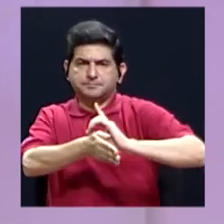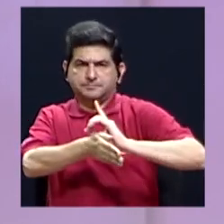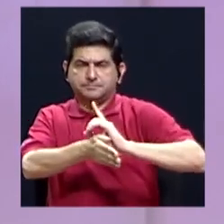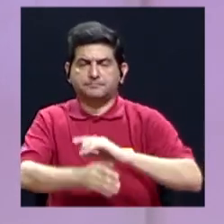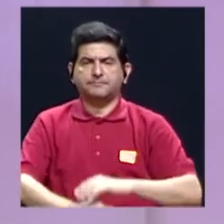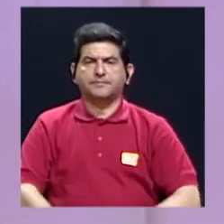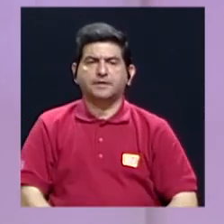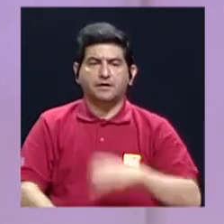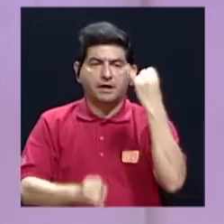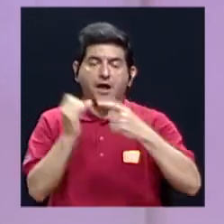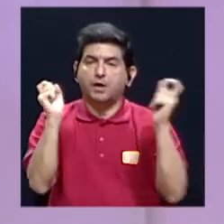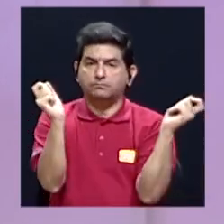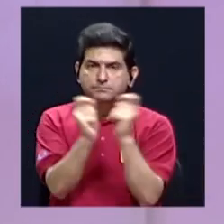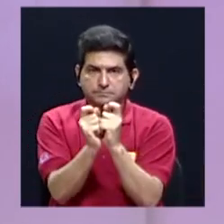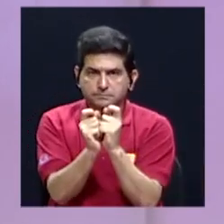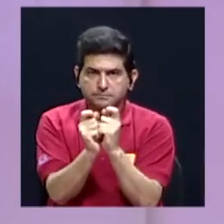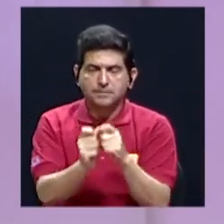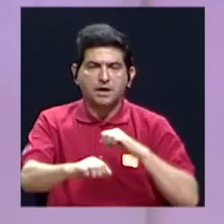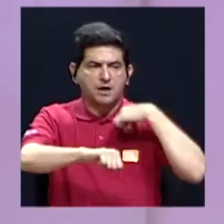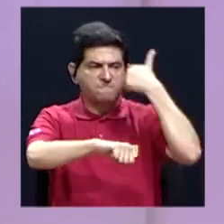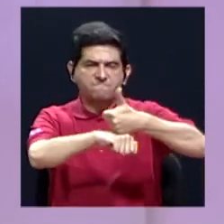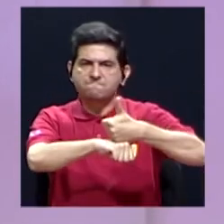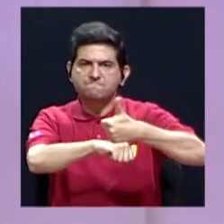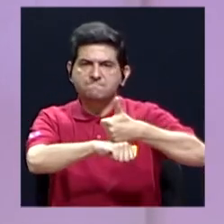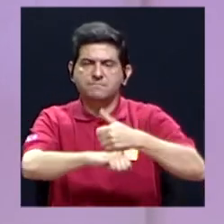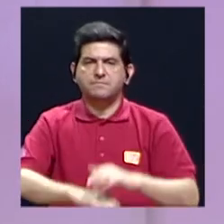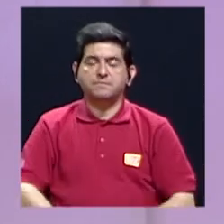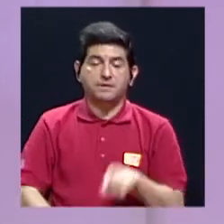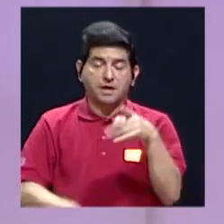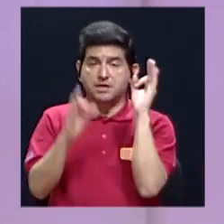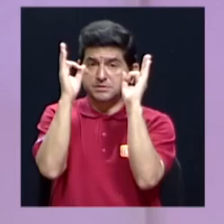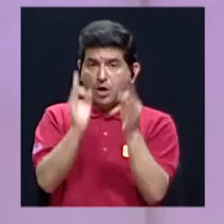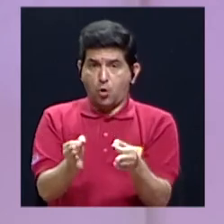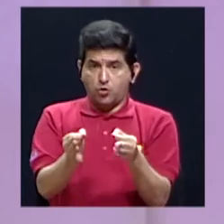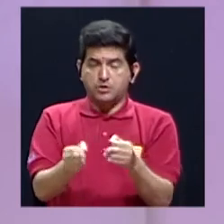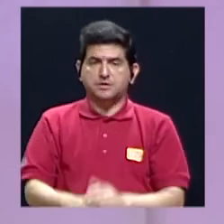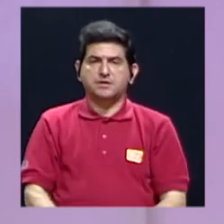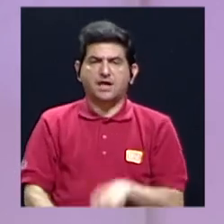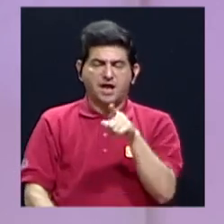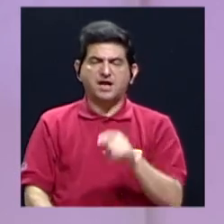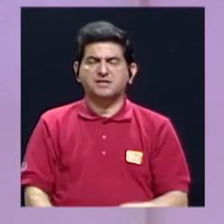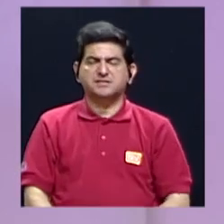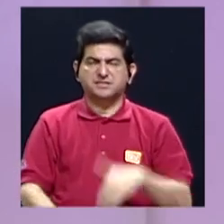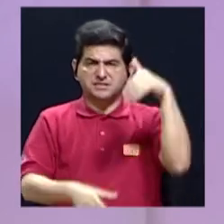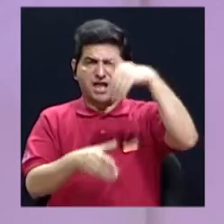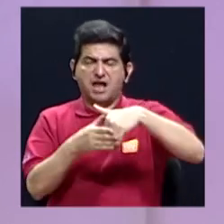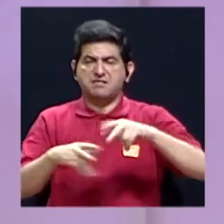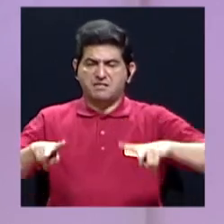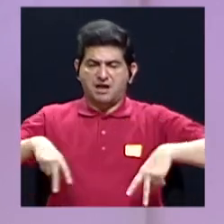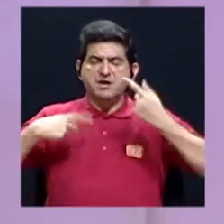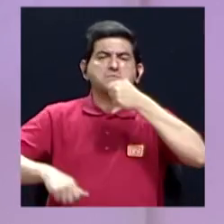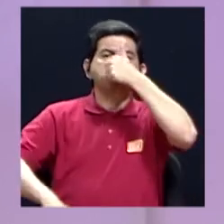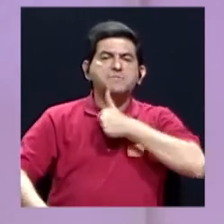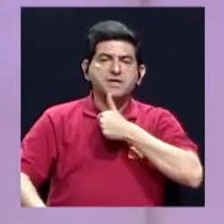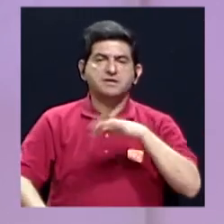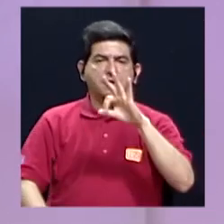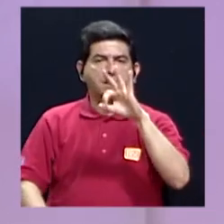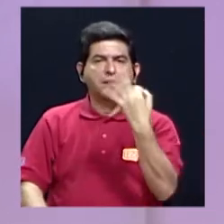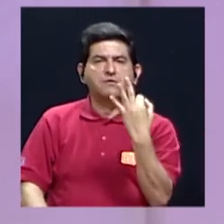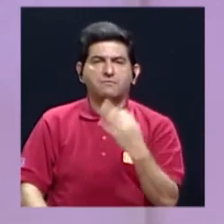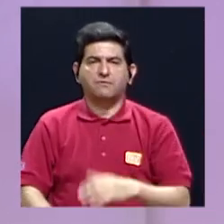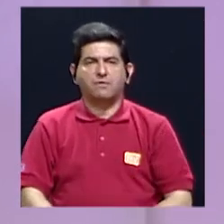Y en último punto, establece la Corte que es una intromisión en la vida privada y es una